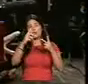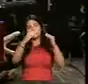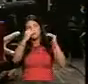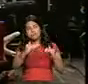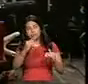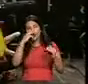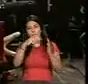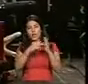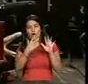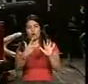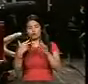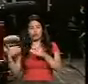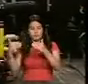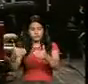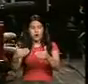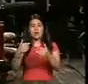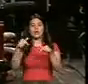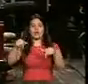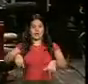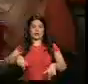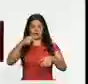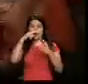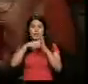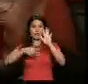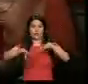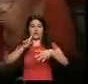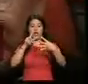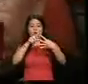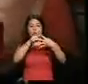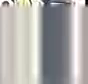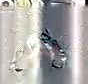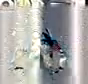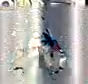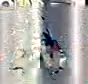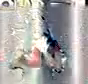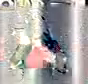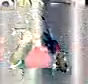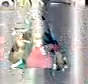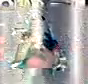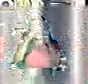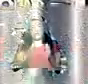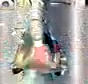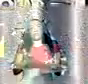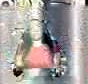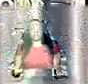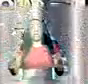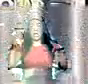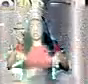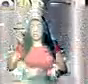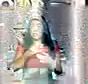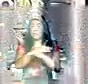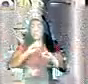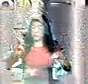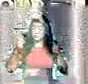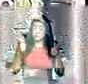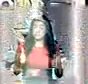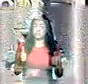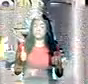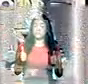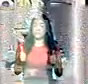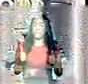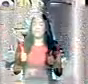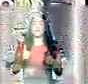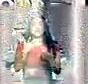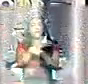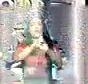y esta cuatro elecciones para gobernadores realmente una democracia activa viva una